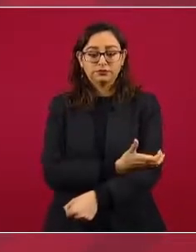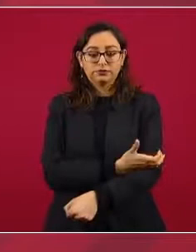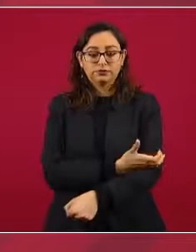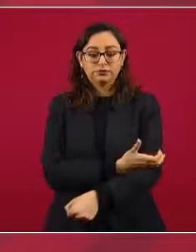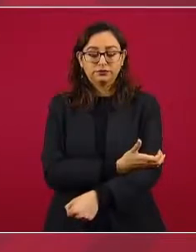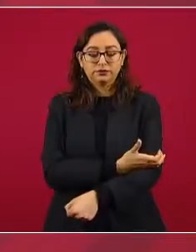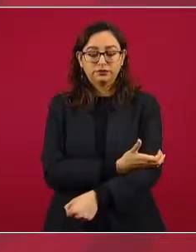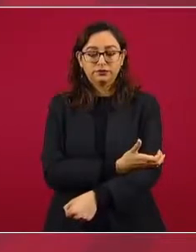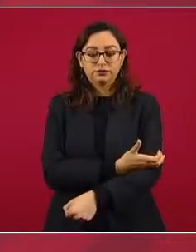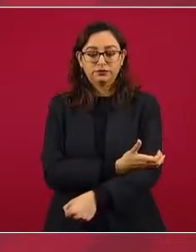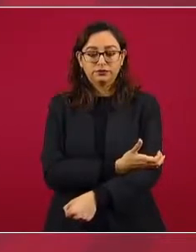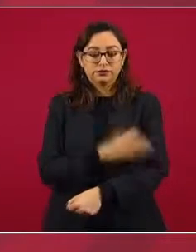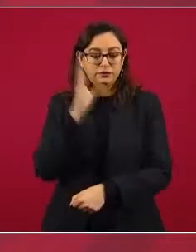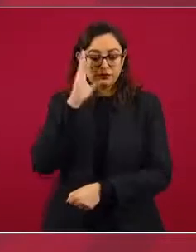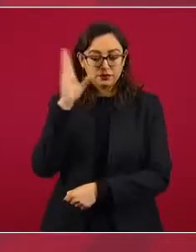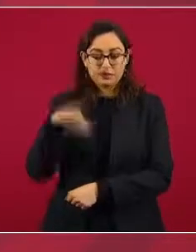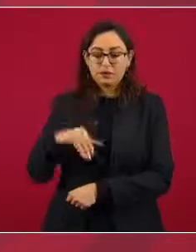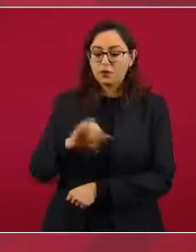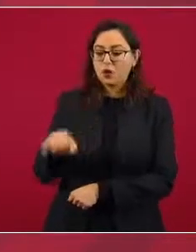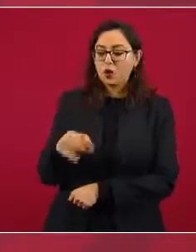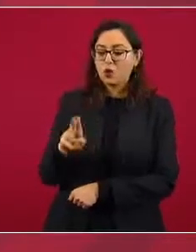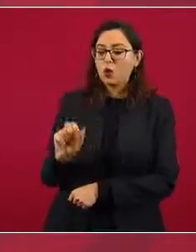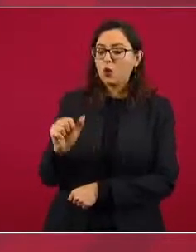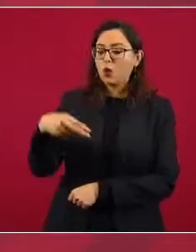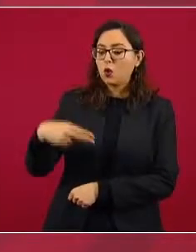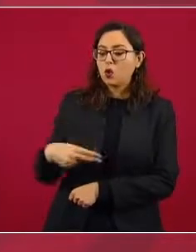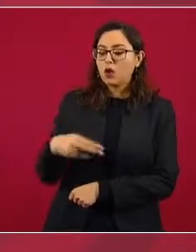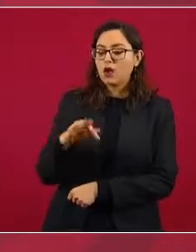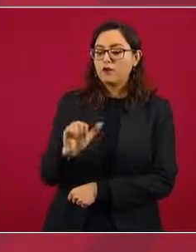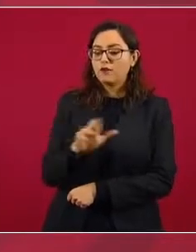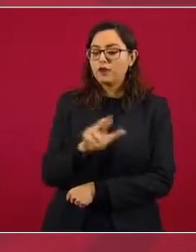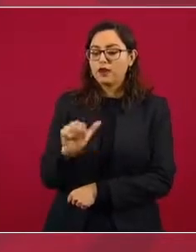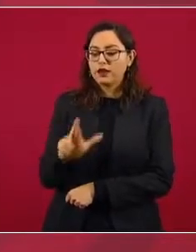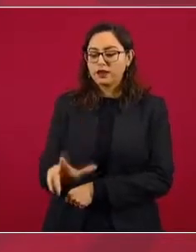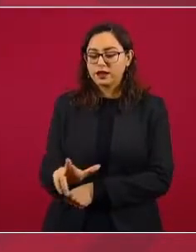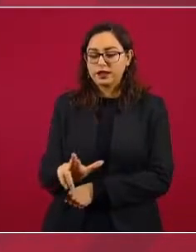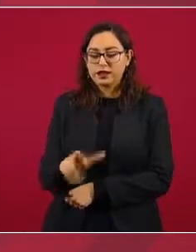el maestro Juan Ferrer, director del INSABI,